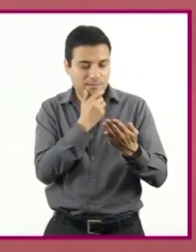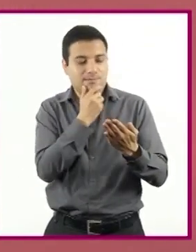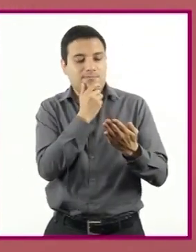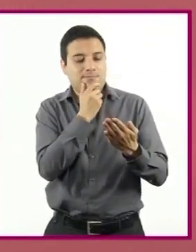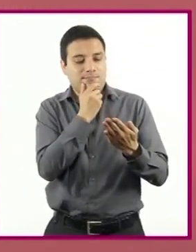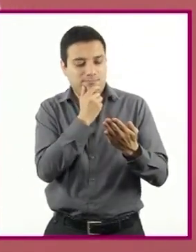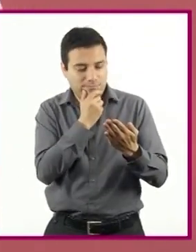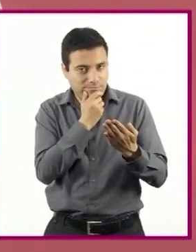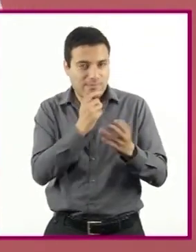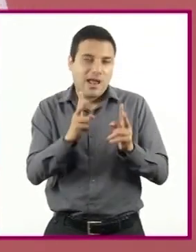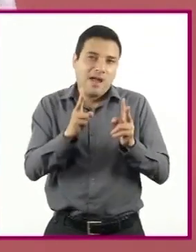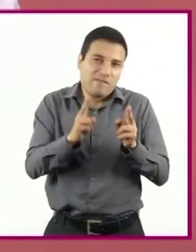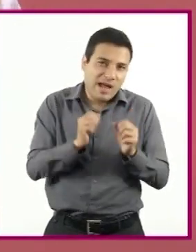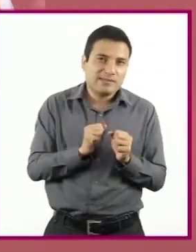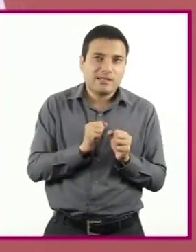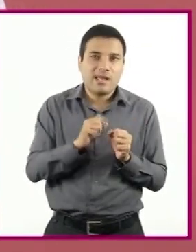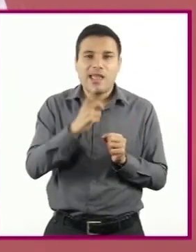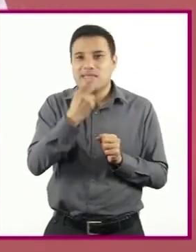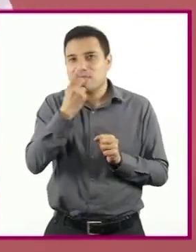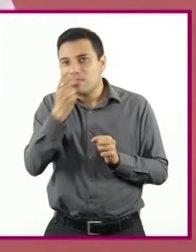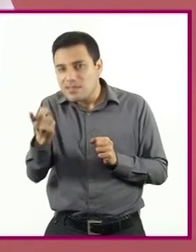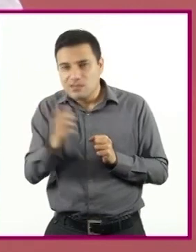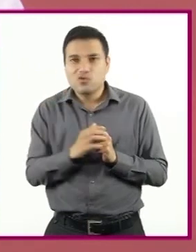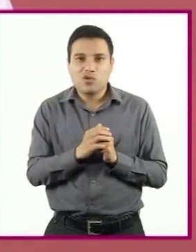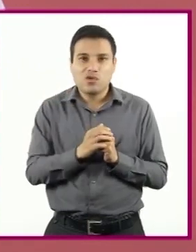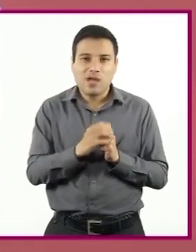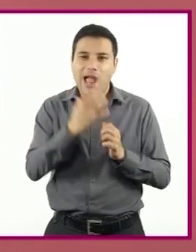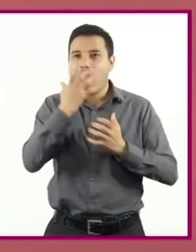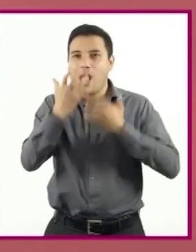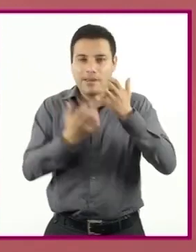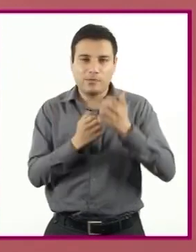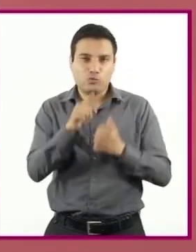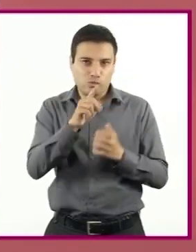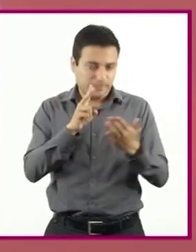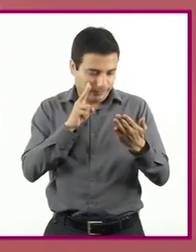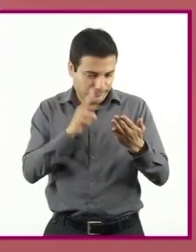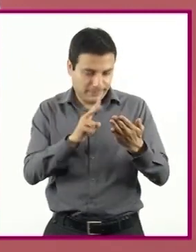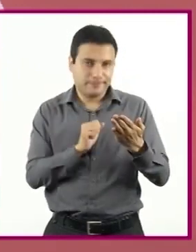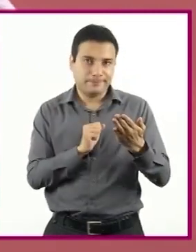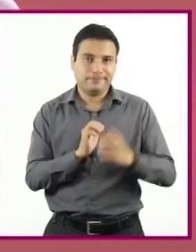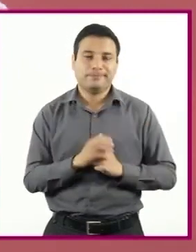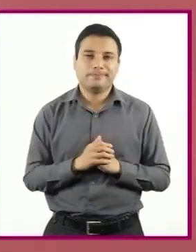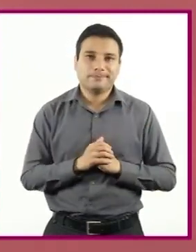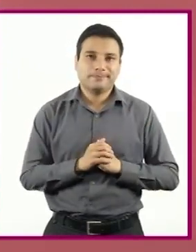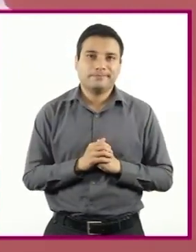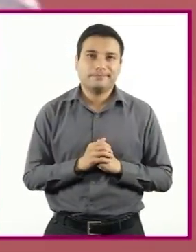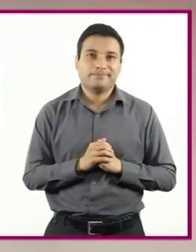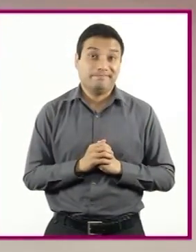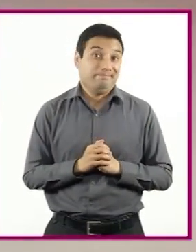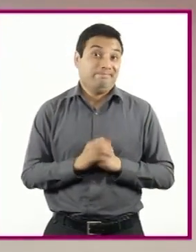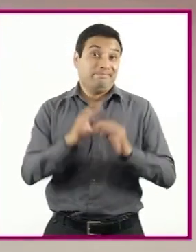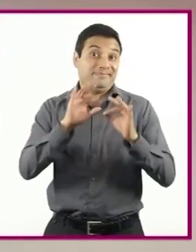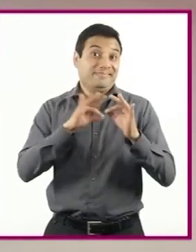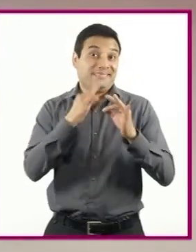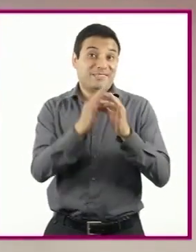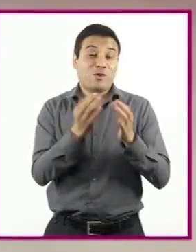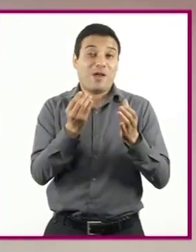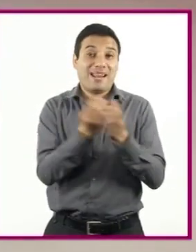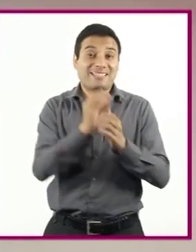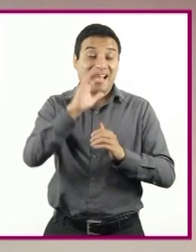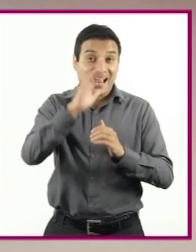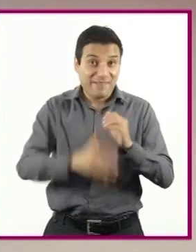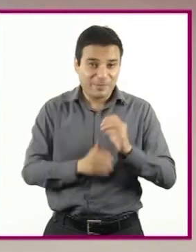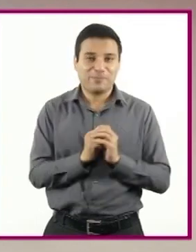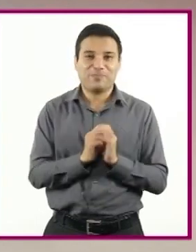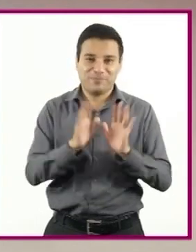refranes, dichos y pregones para poder diferenciarlos y poder observarlos con detenimiento. ¡Listo! Terminamos.